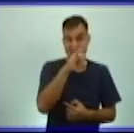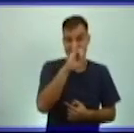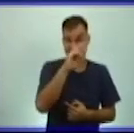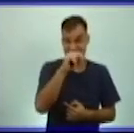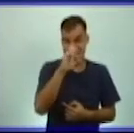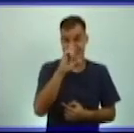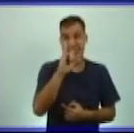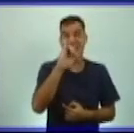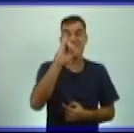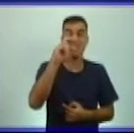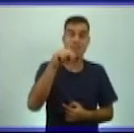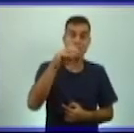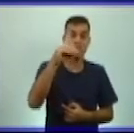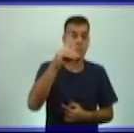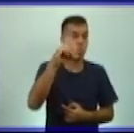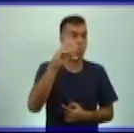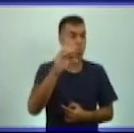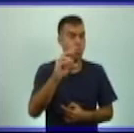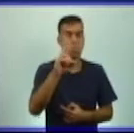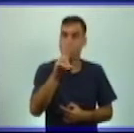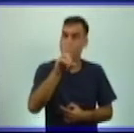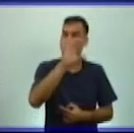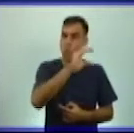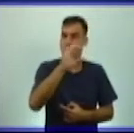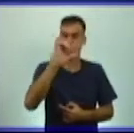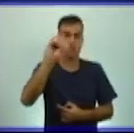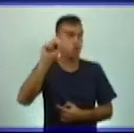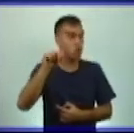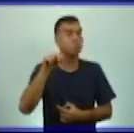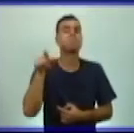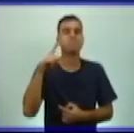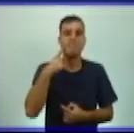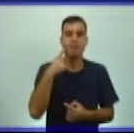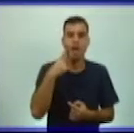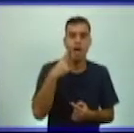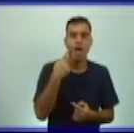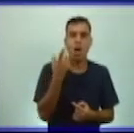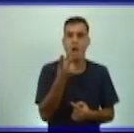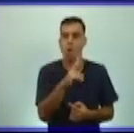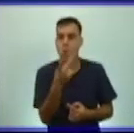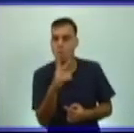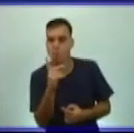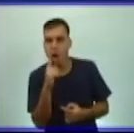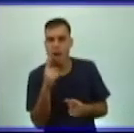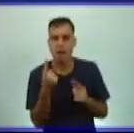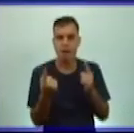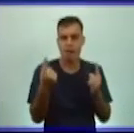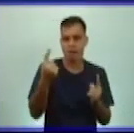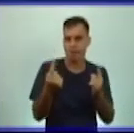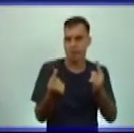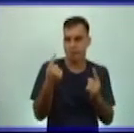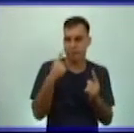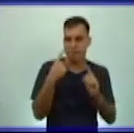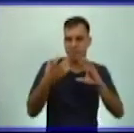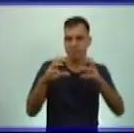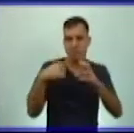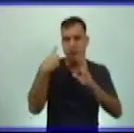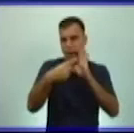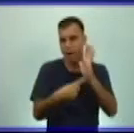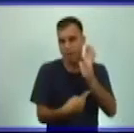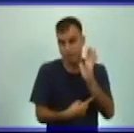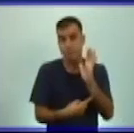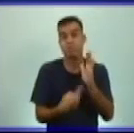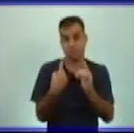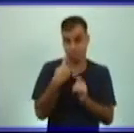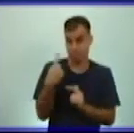conocer la polaridad del campo. Por tanto, nosotros estamos orientando ante todo que usted modele primero el